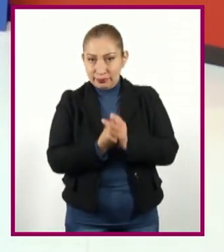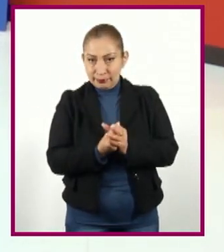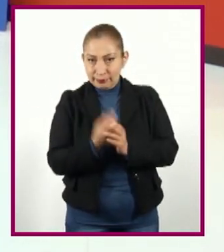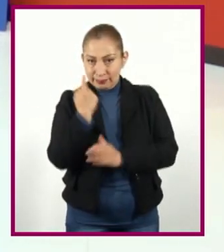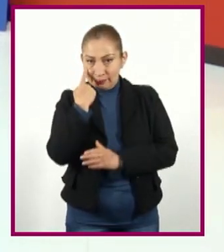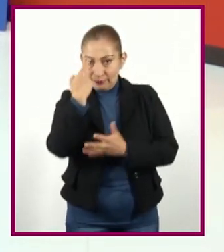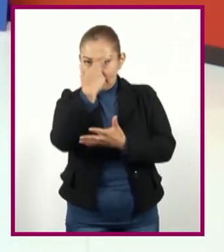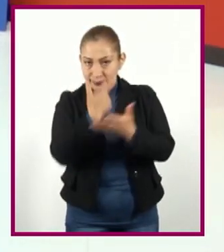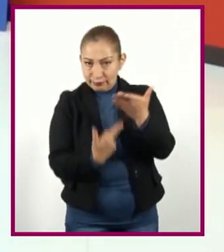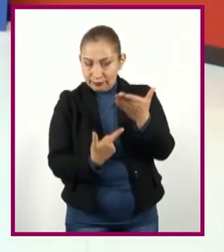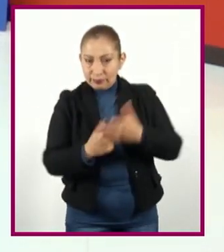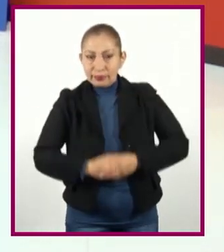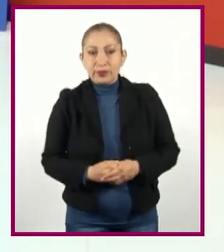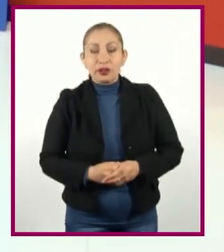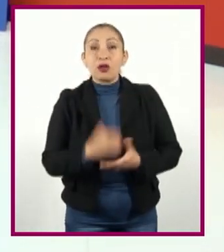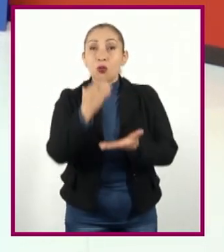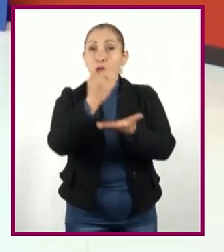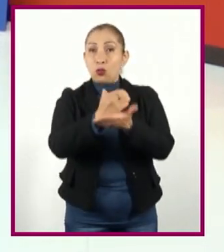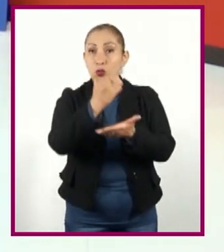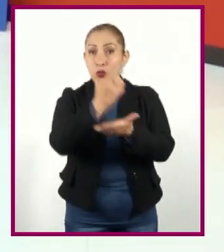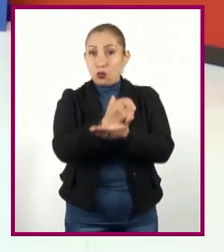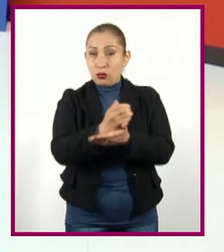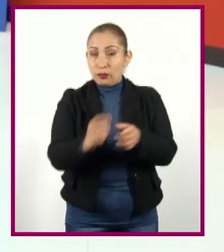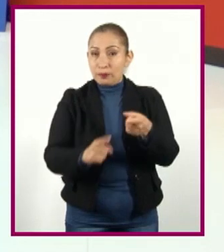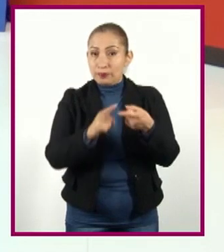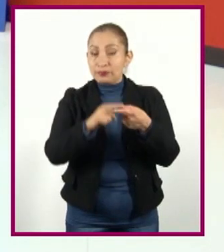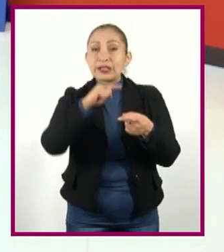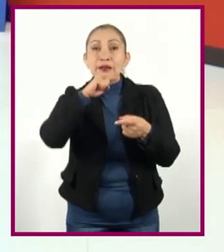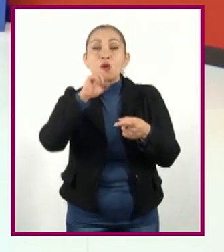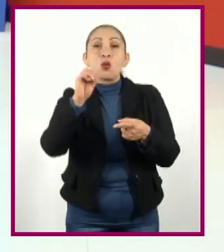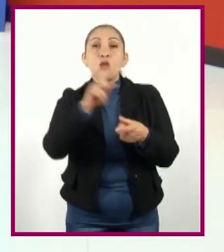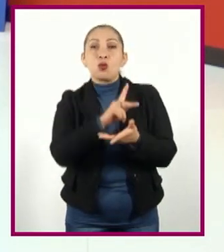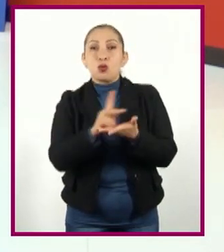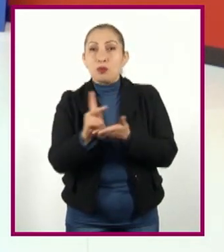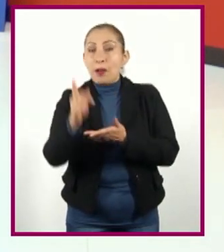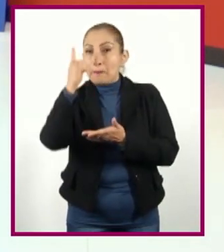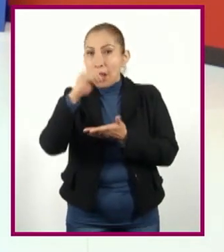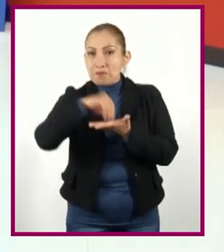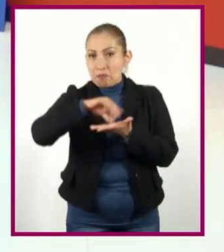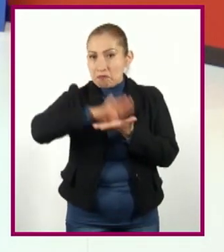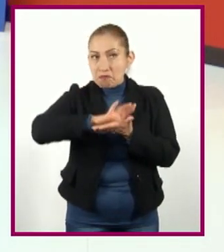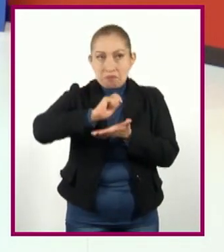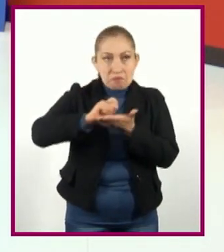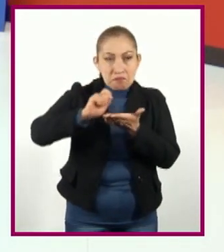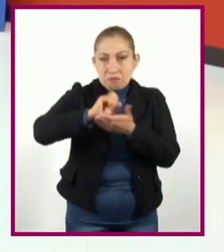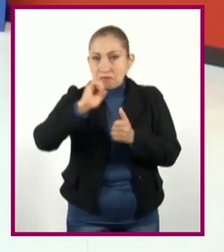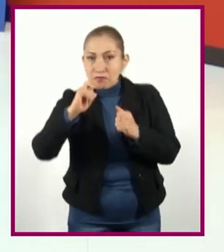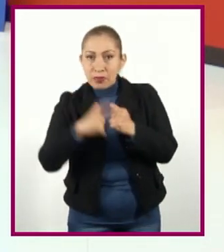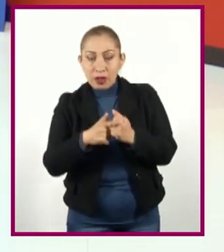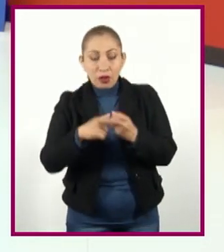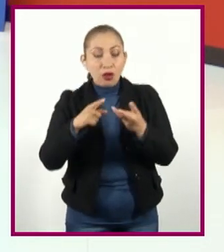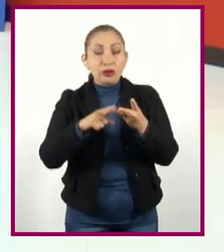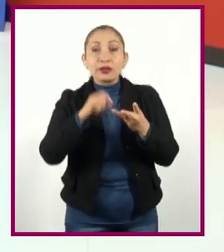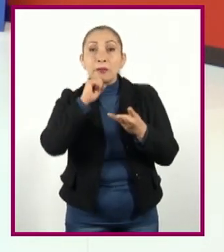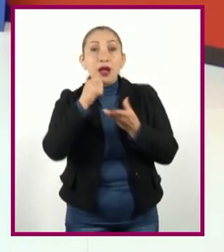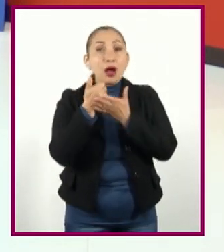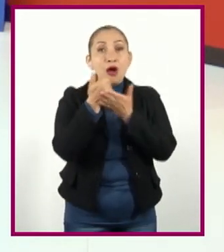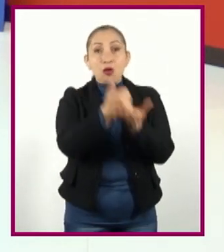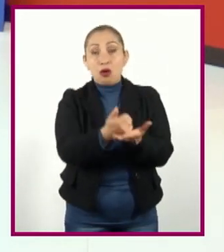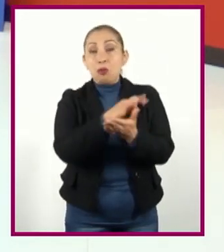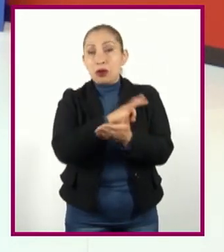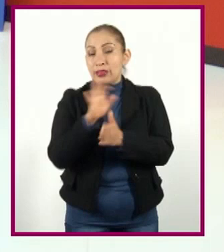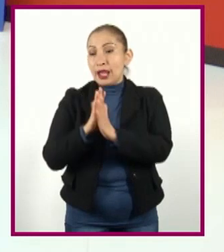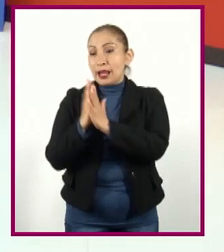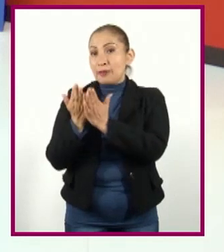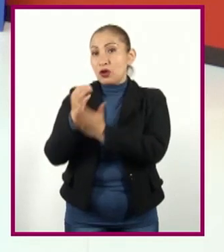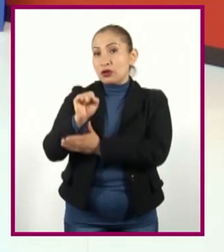son su cuaderno, lápiz o pluma para tomar notas, y también podría ayudarles tener a la mano su